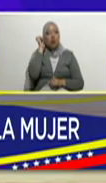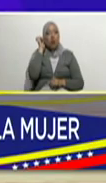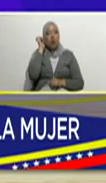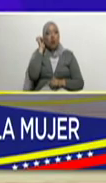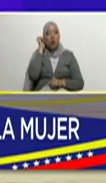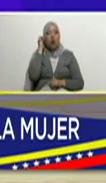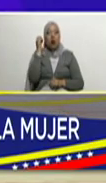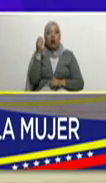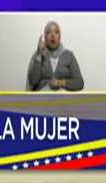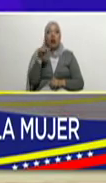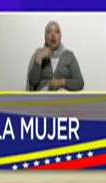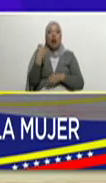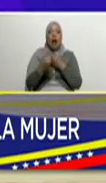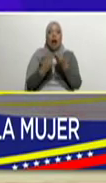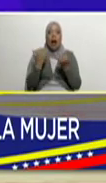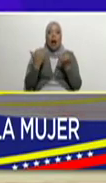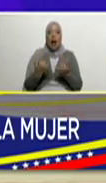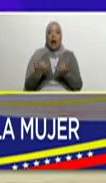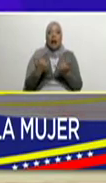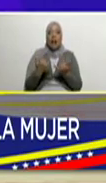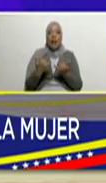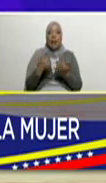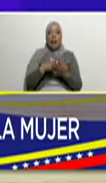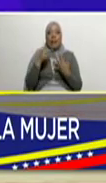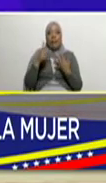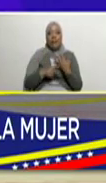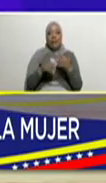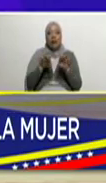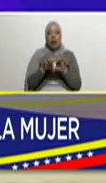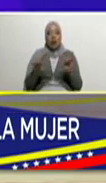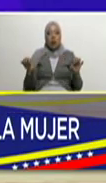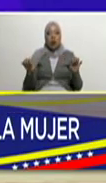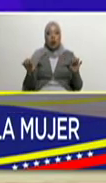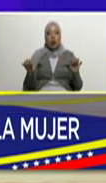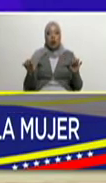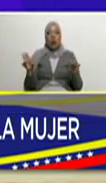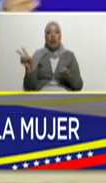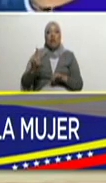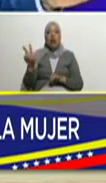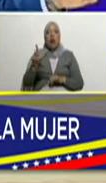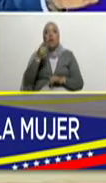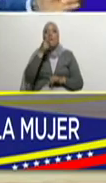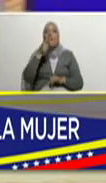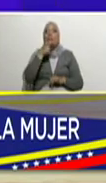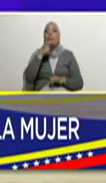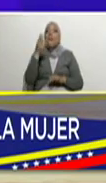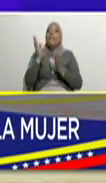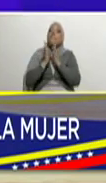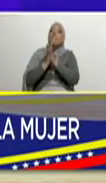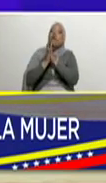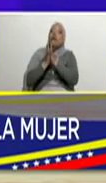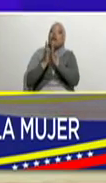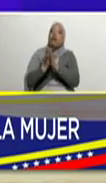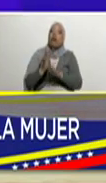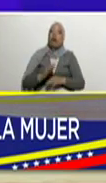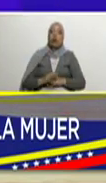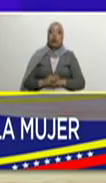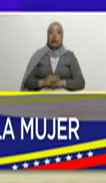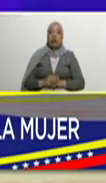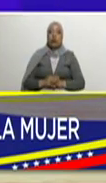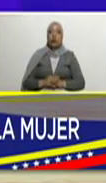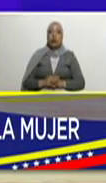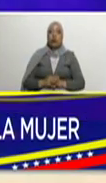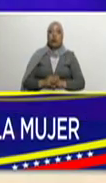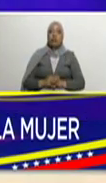las ofertas que vamos a tener en la plataforma educativa Venezuela Mujer. Por favor, Sandra.